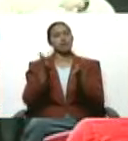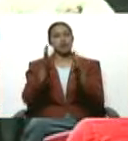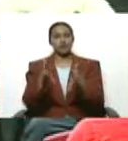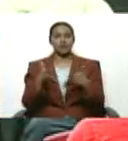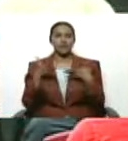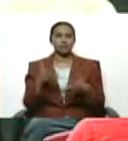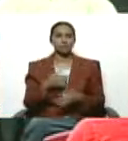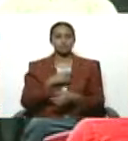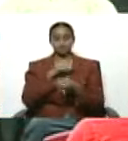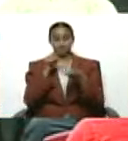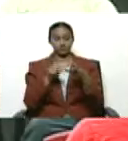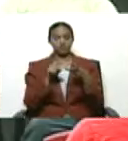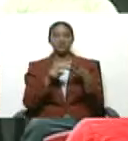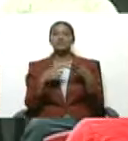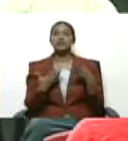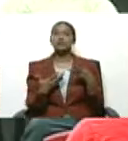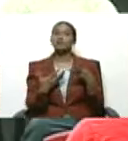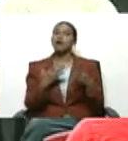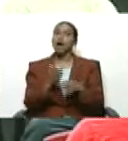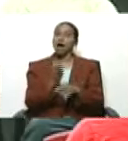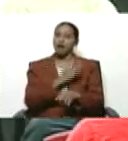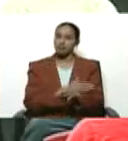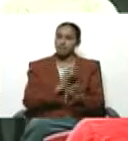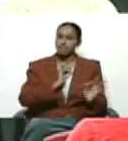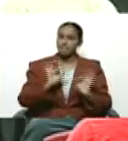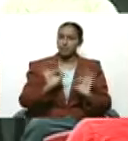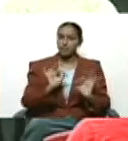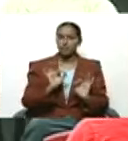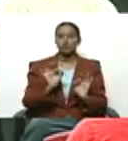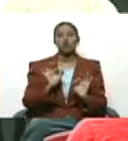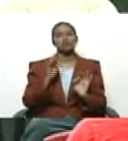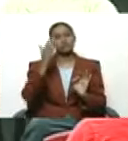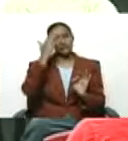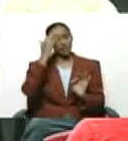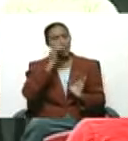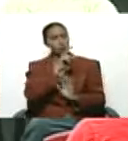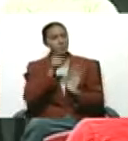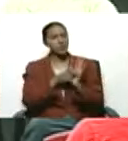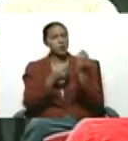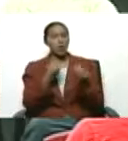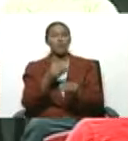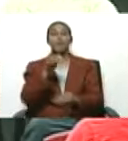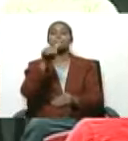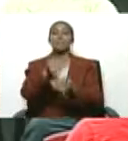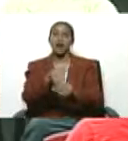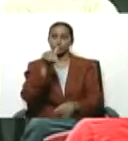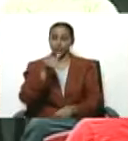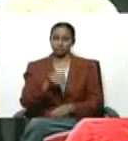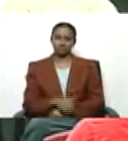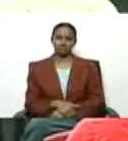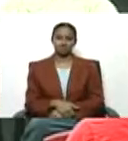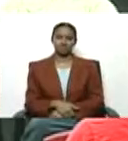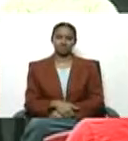donde estamos, organizar para votar. Organizar para votar.